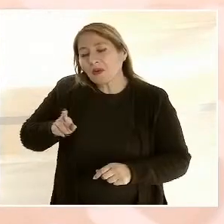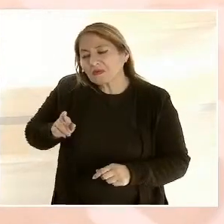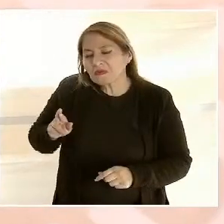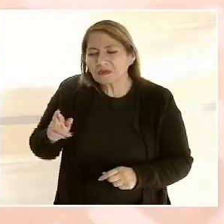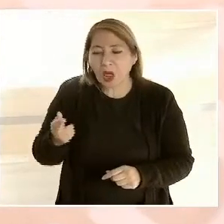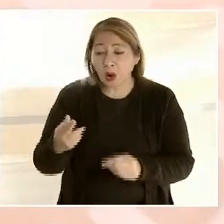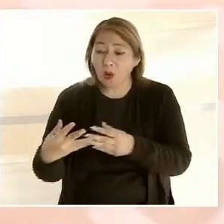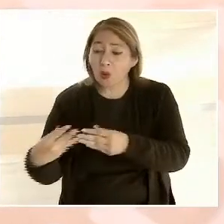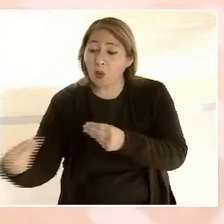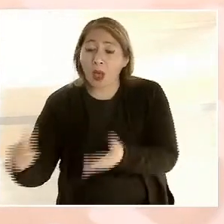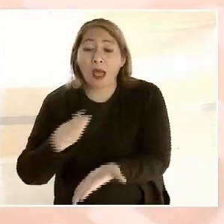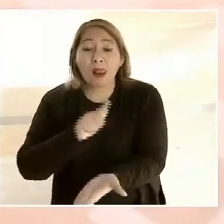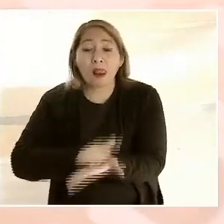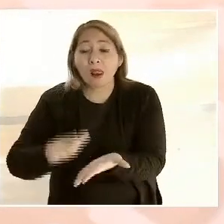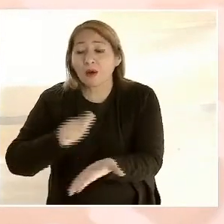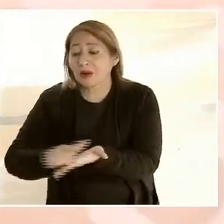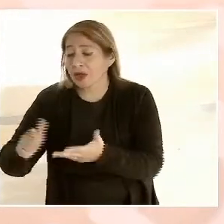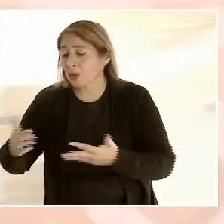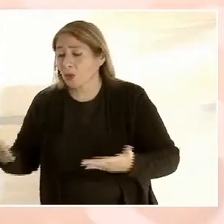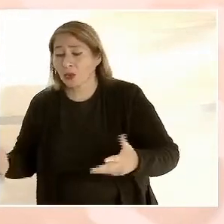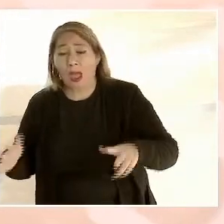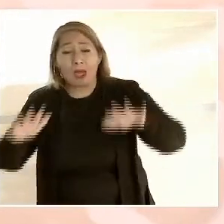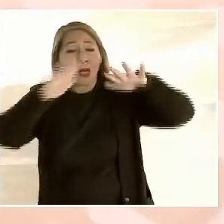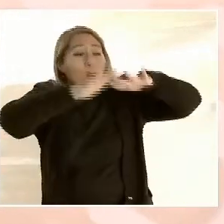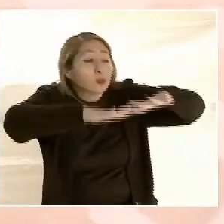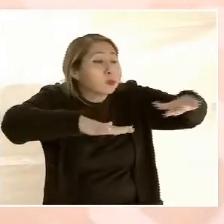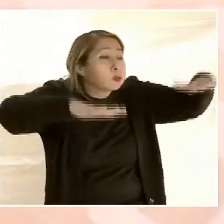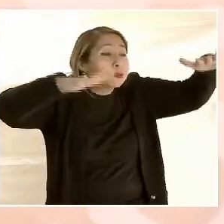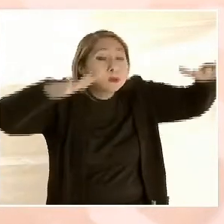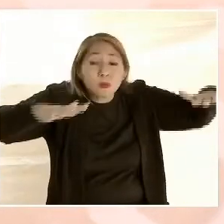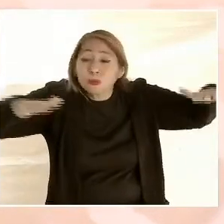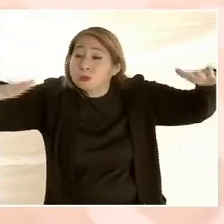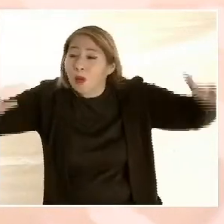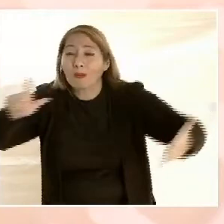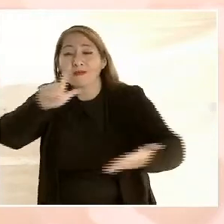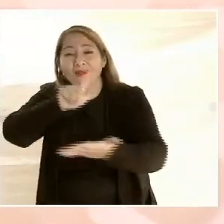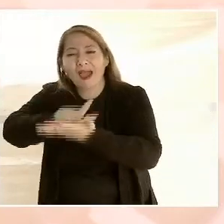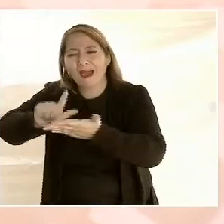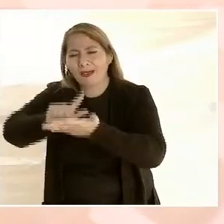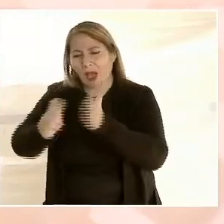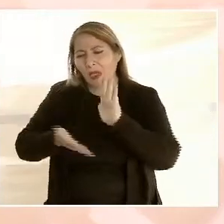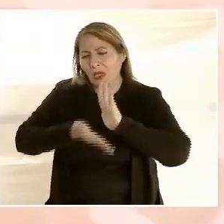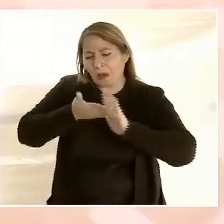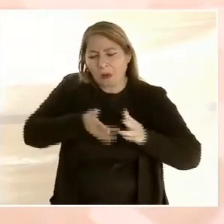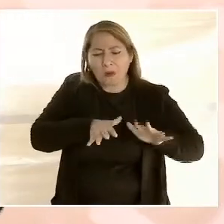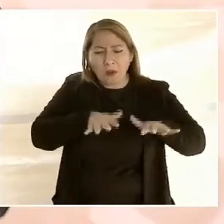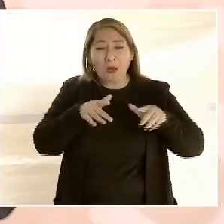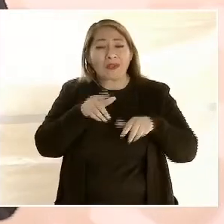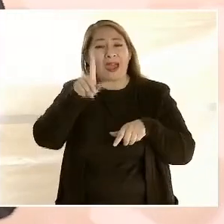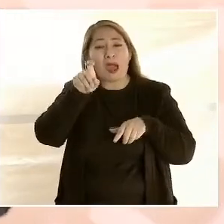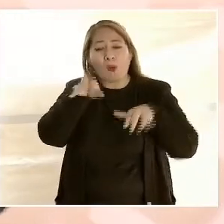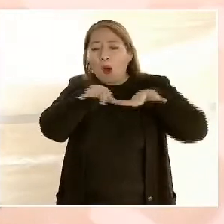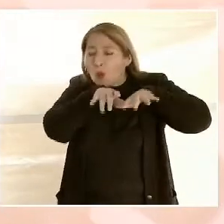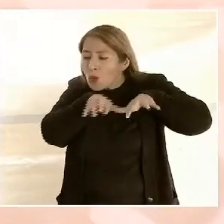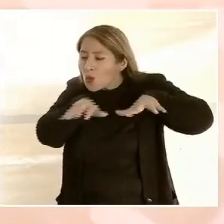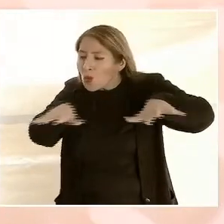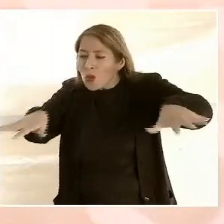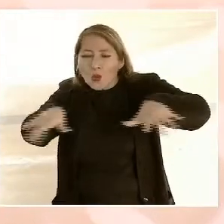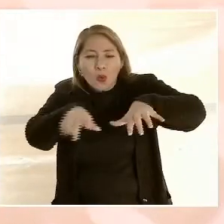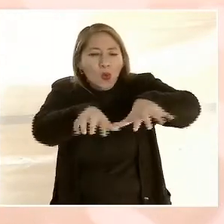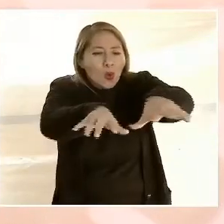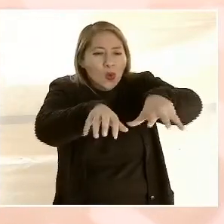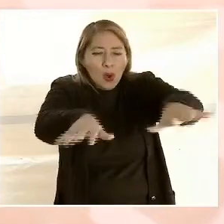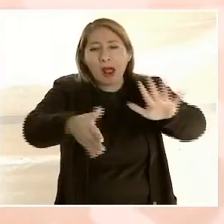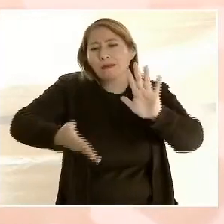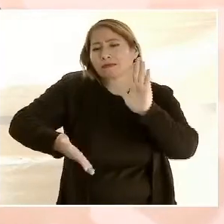ríos, la limpieza de las playas, la construcción de canales de riego,